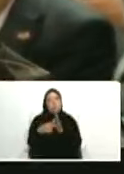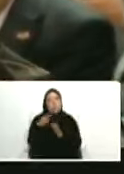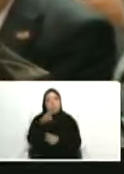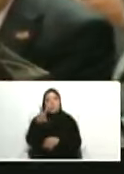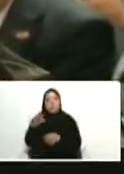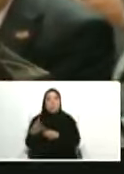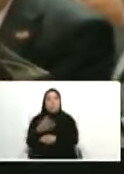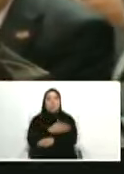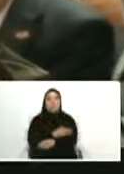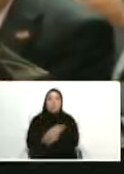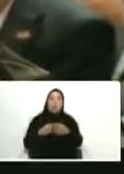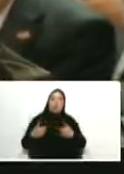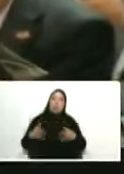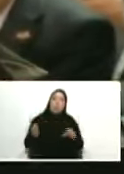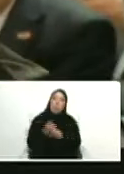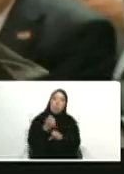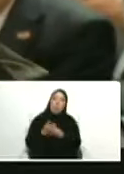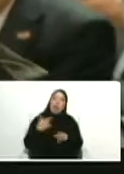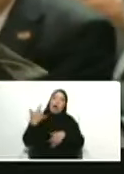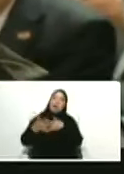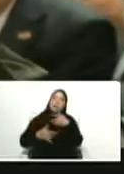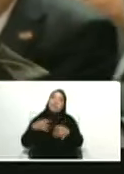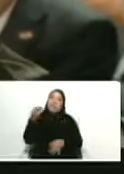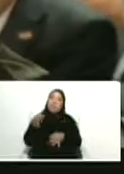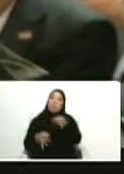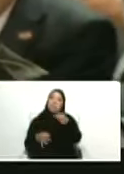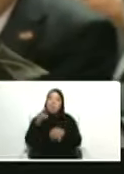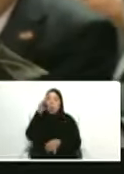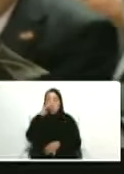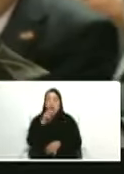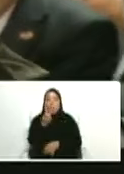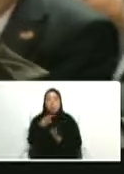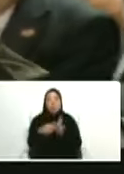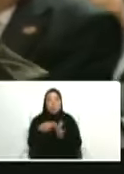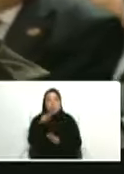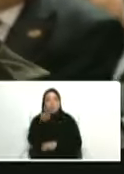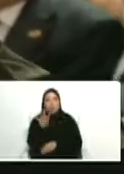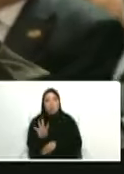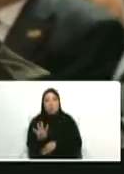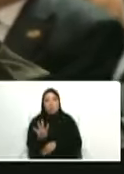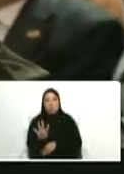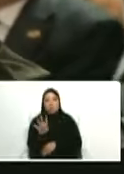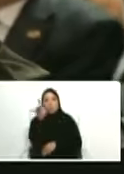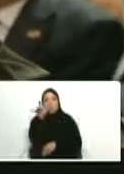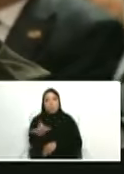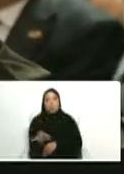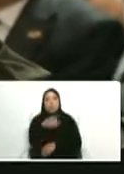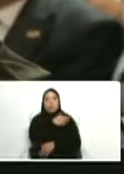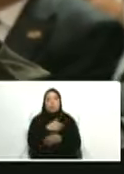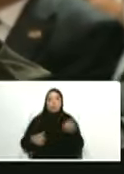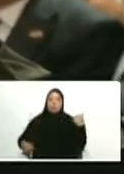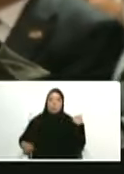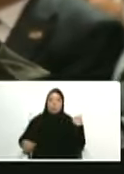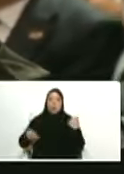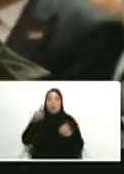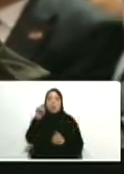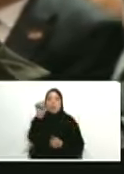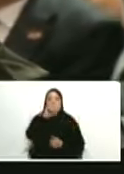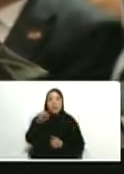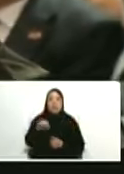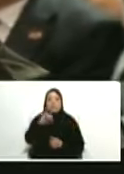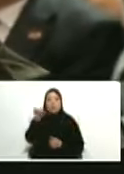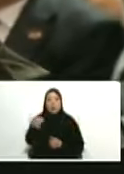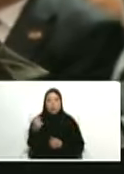y palabras de apertura de las actividades judiciales del año 2024 por la ciudadana presidenta del Tribunal Supremo de